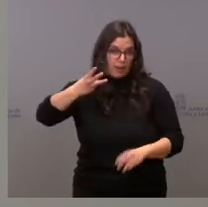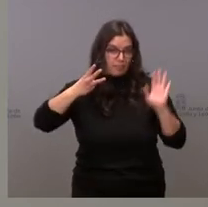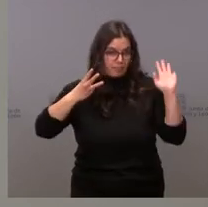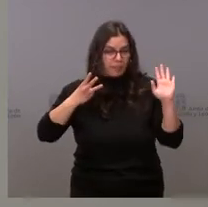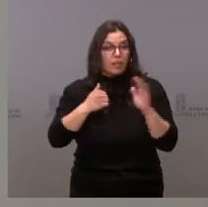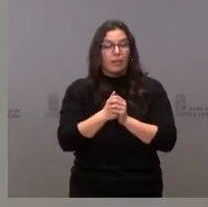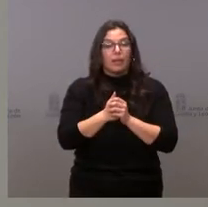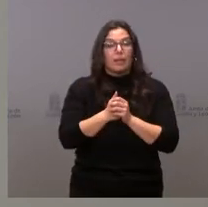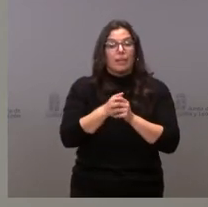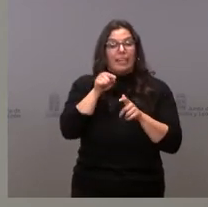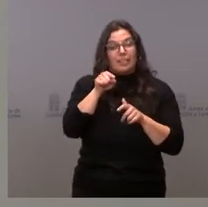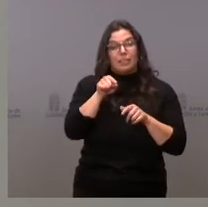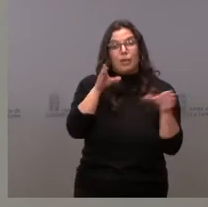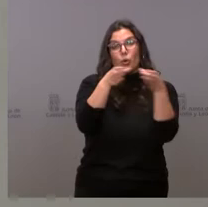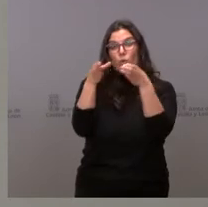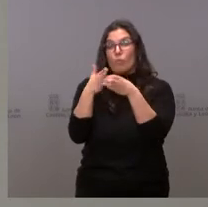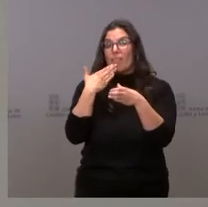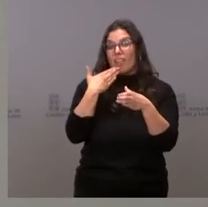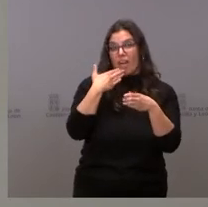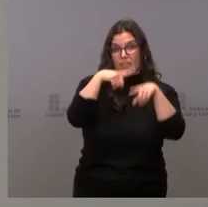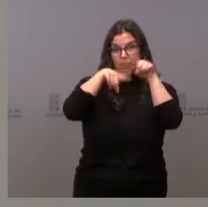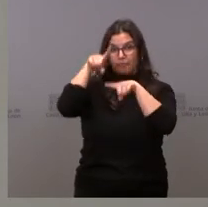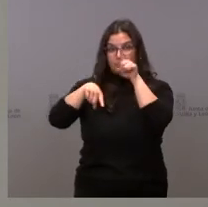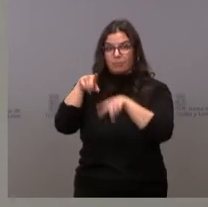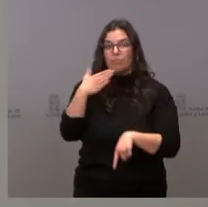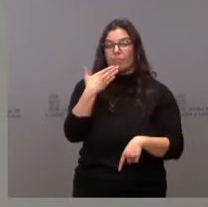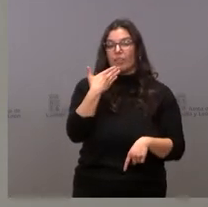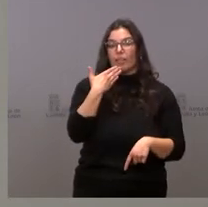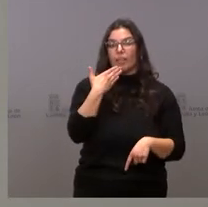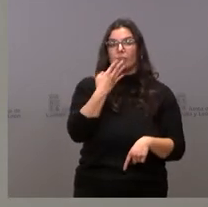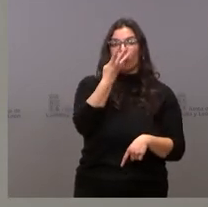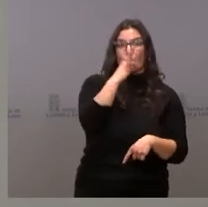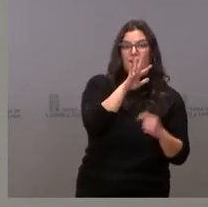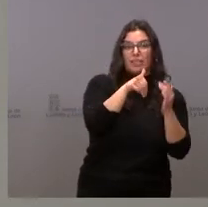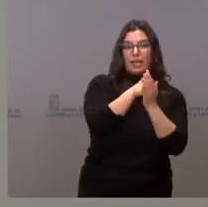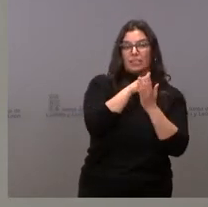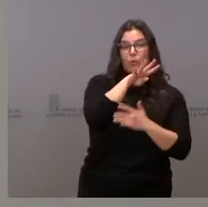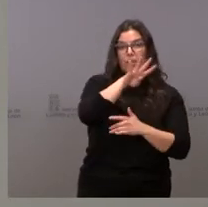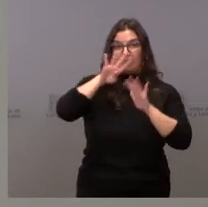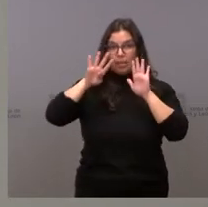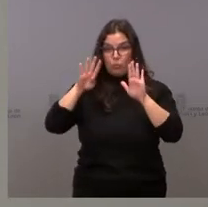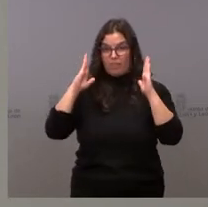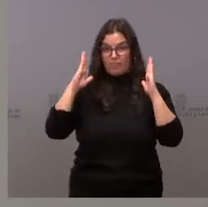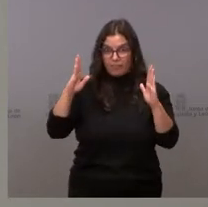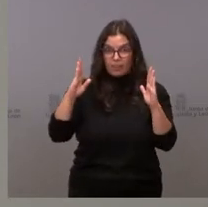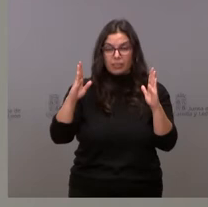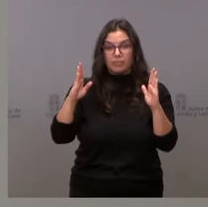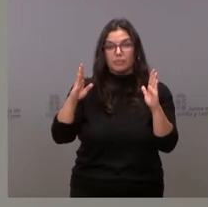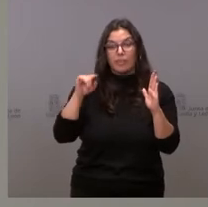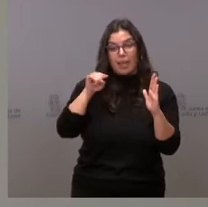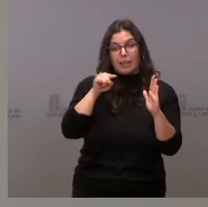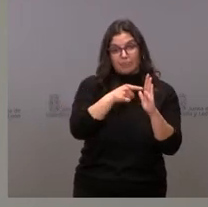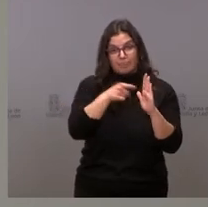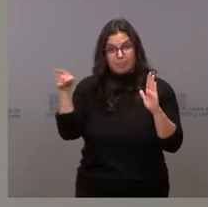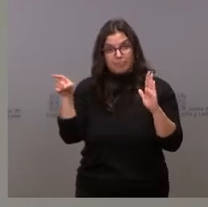hay que decir aquí que hay en grupos de edad como es el grupo de edad entre los 40 y 49 años en los cuales es difícil